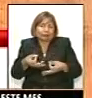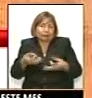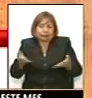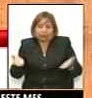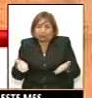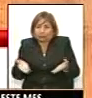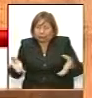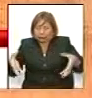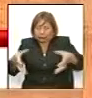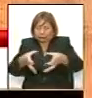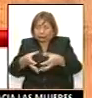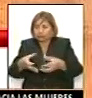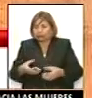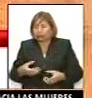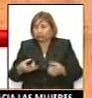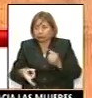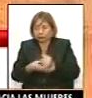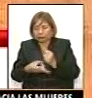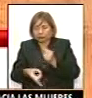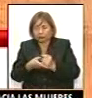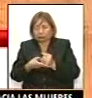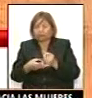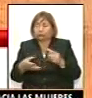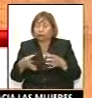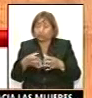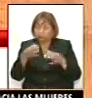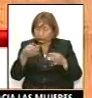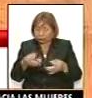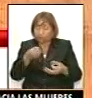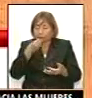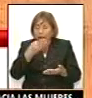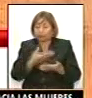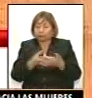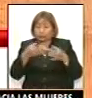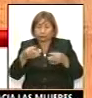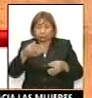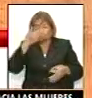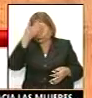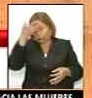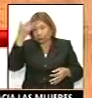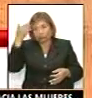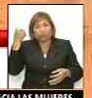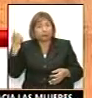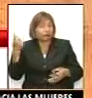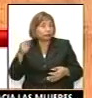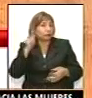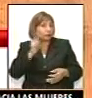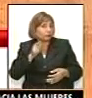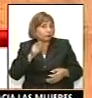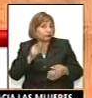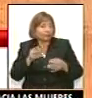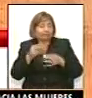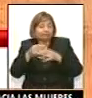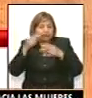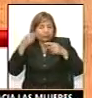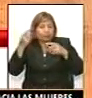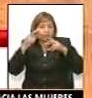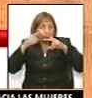al contrario, vamos a garantizar que haya un debido proceso. No hay que olvidar que solamente estamos en la etapa de